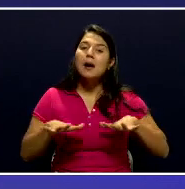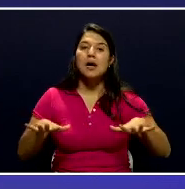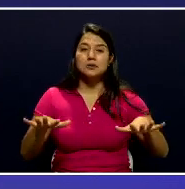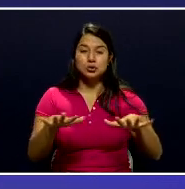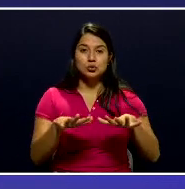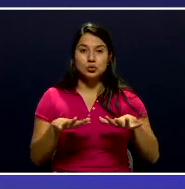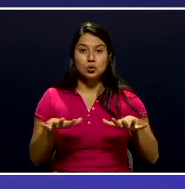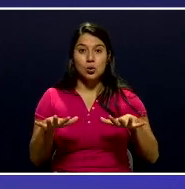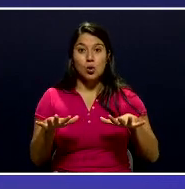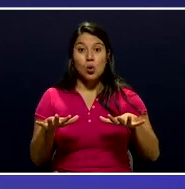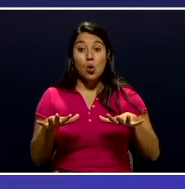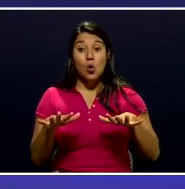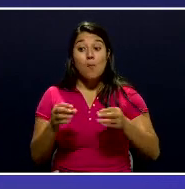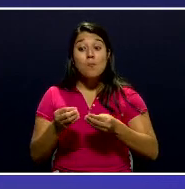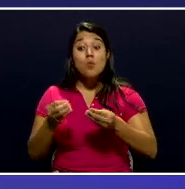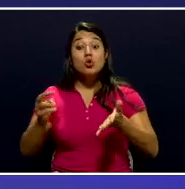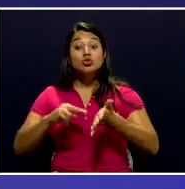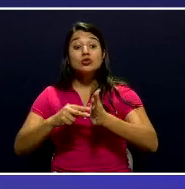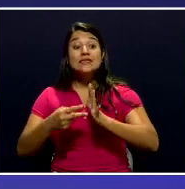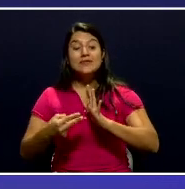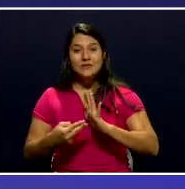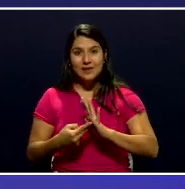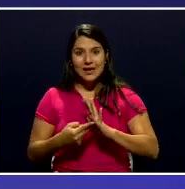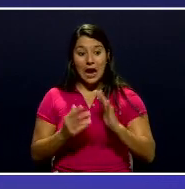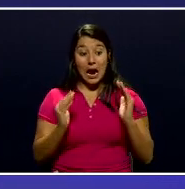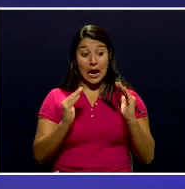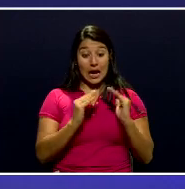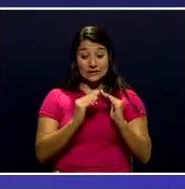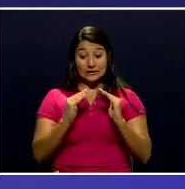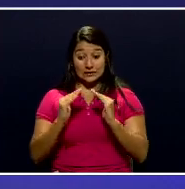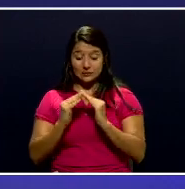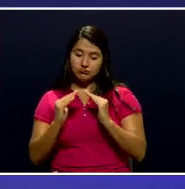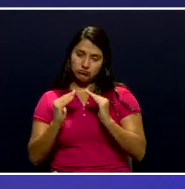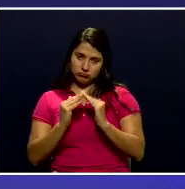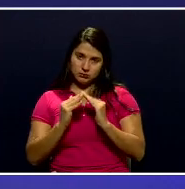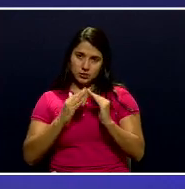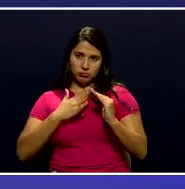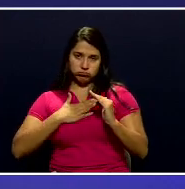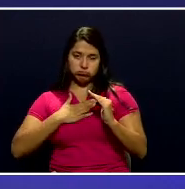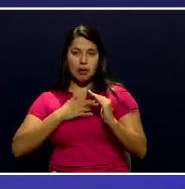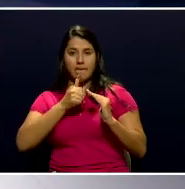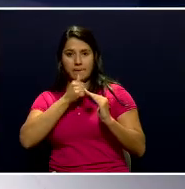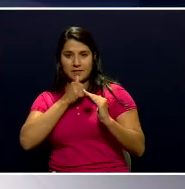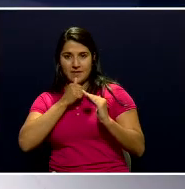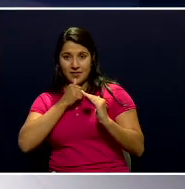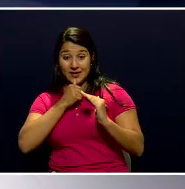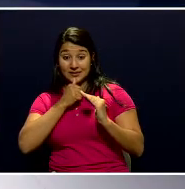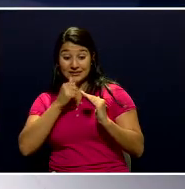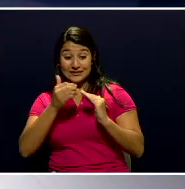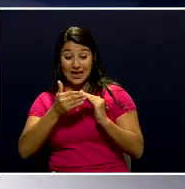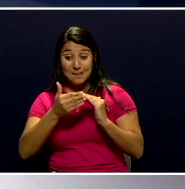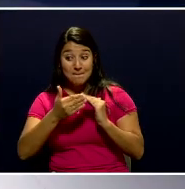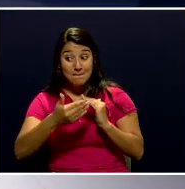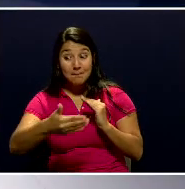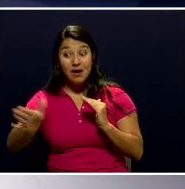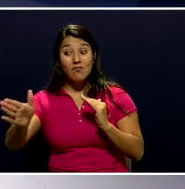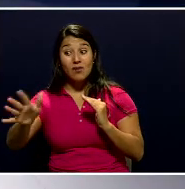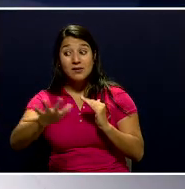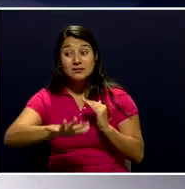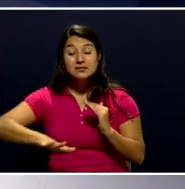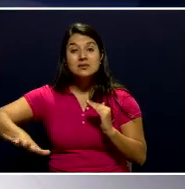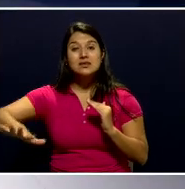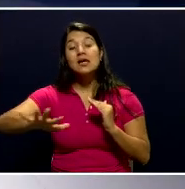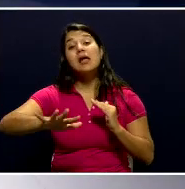de que terminan nuestras casas privadas, pero es un espacio muy importante porque es el espacio en donde nos encontramos con